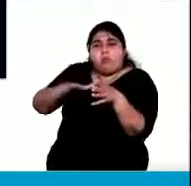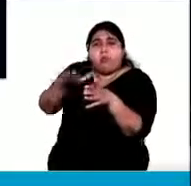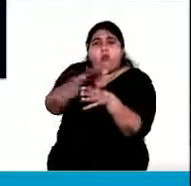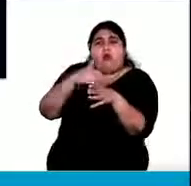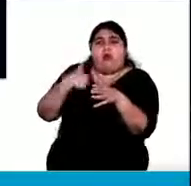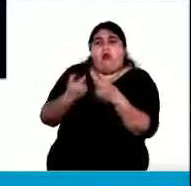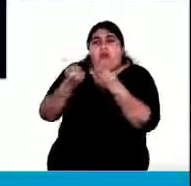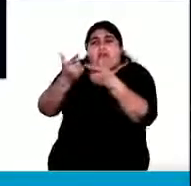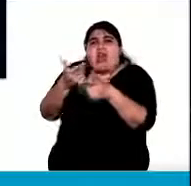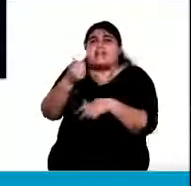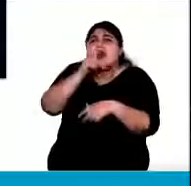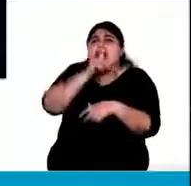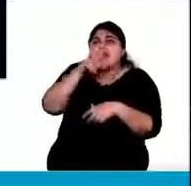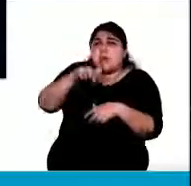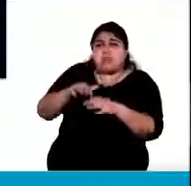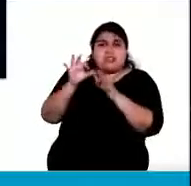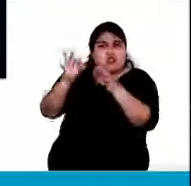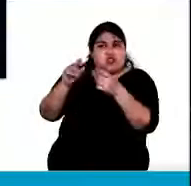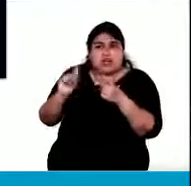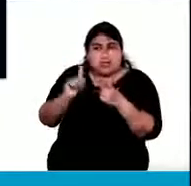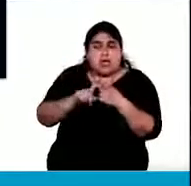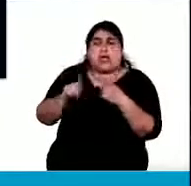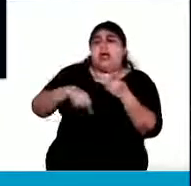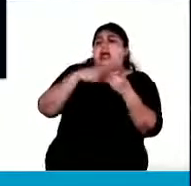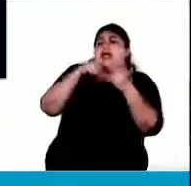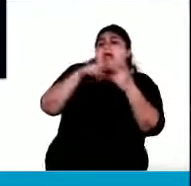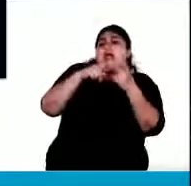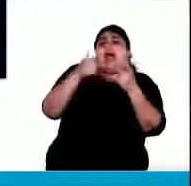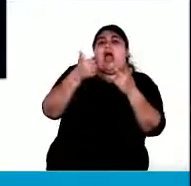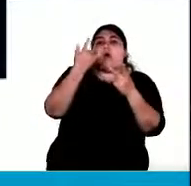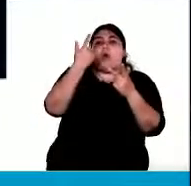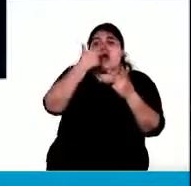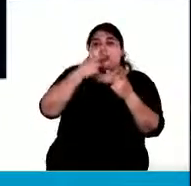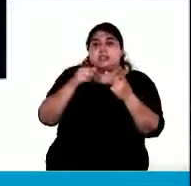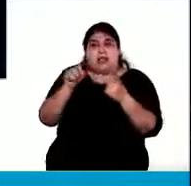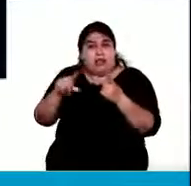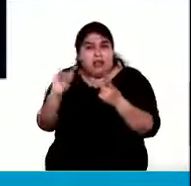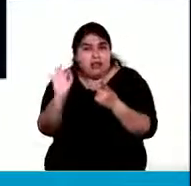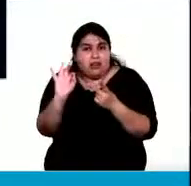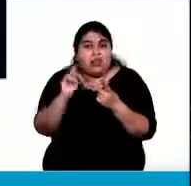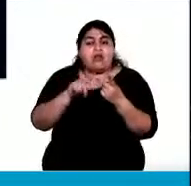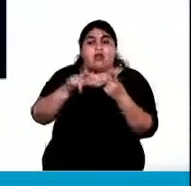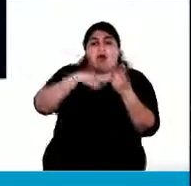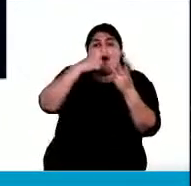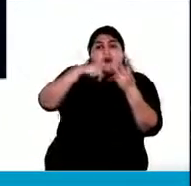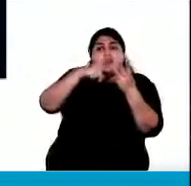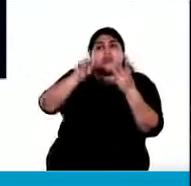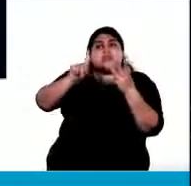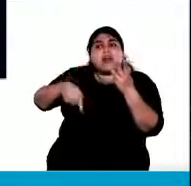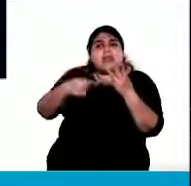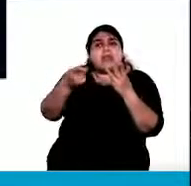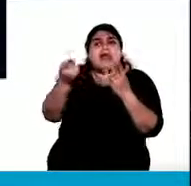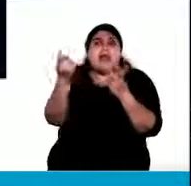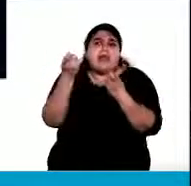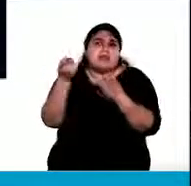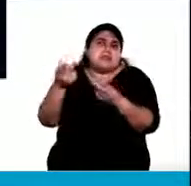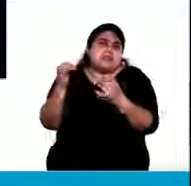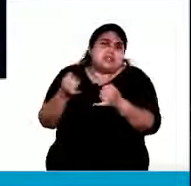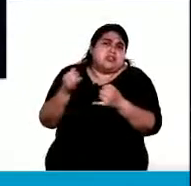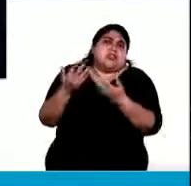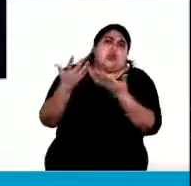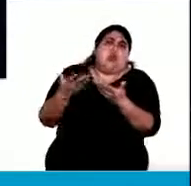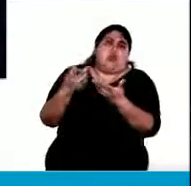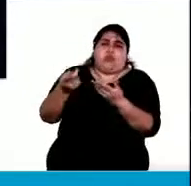llegar con los ATP, que no se le estaba llegando con la asignación universal por hijo y que indudablemente tenía necesidad en